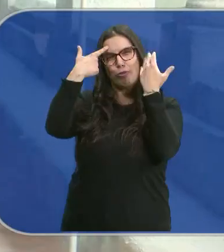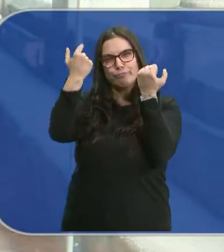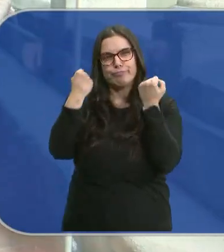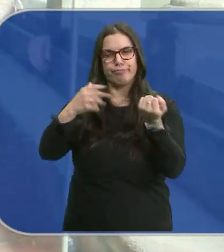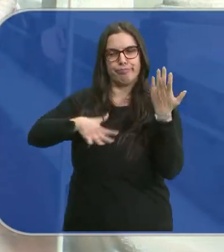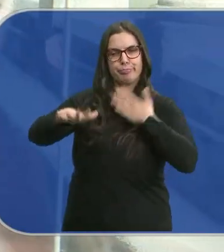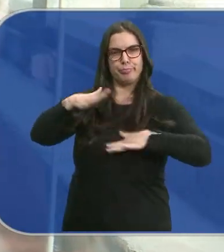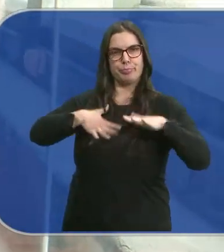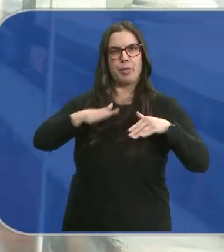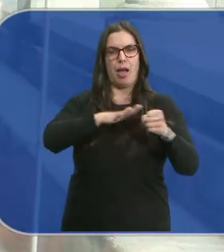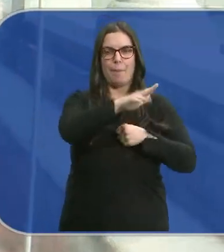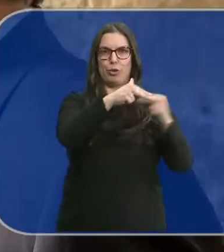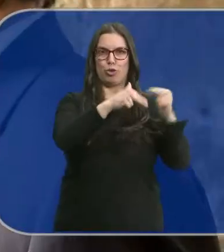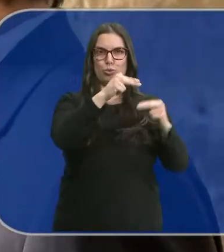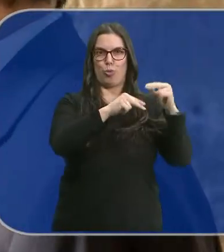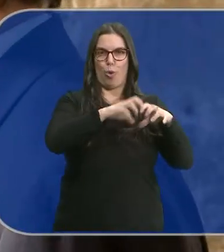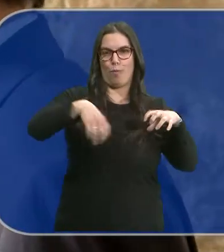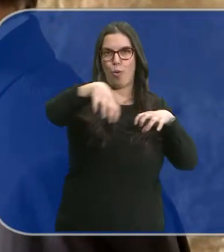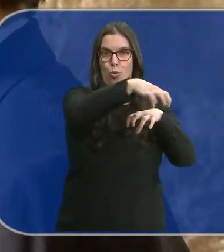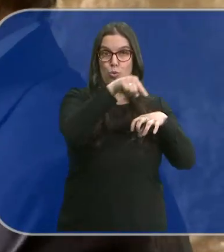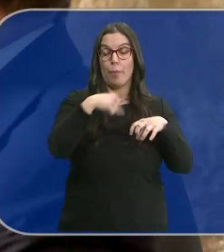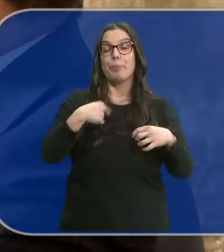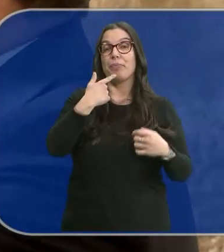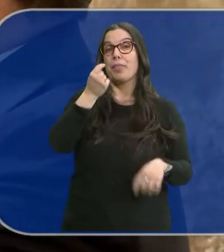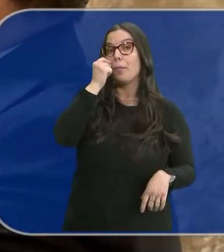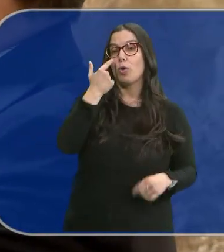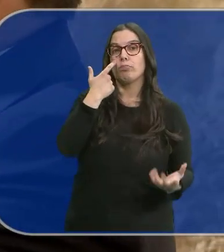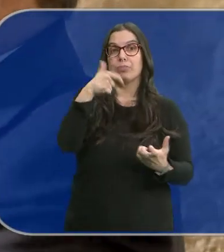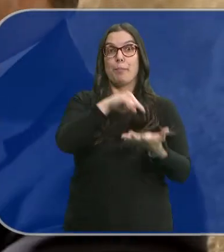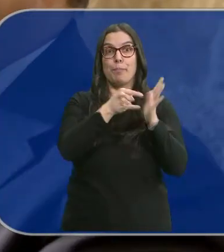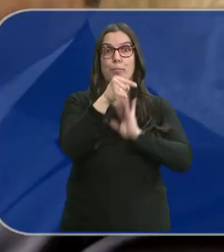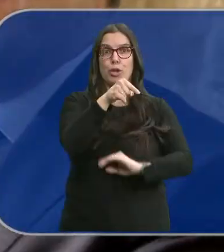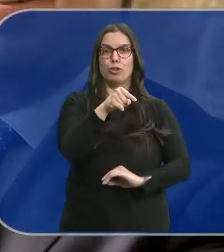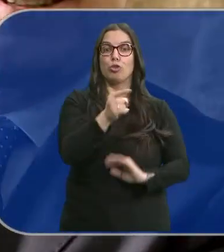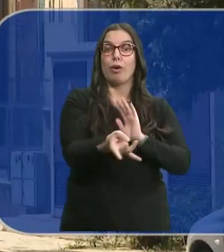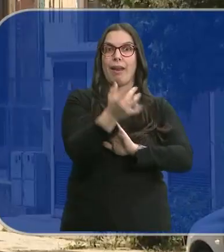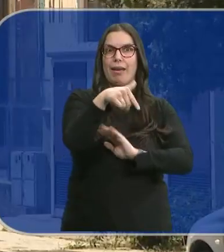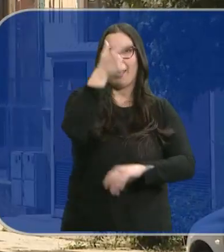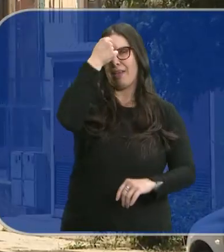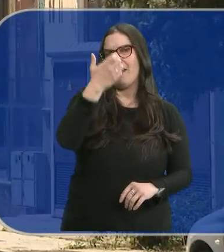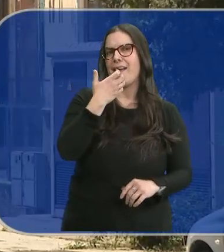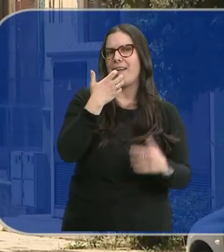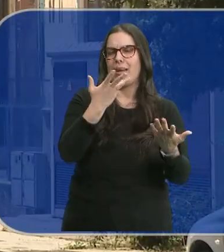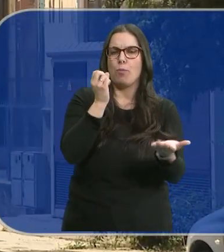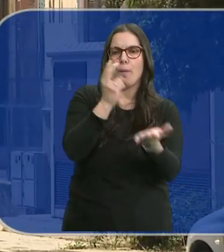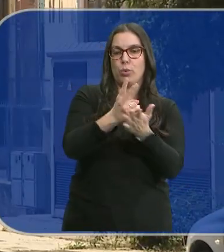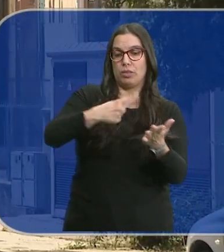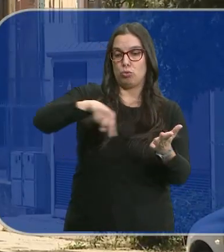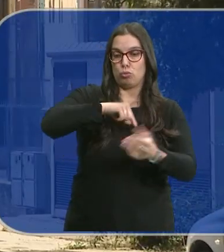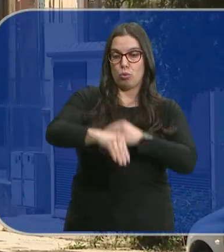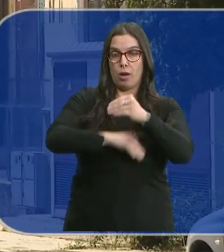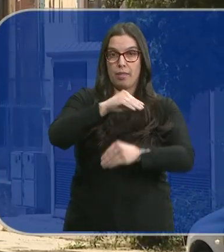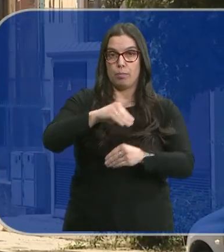especializada en este ámbito. Fernández Mañueco ha destacado que la llegada de este proyecto a Ávila es un ejemplo de la apuesta del